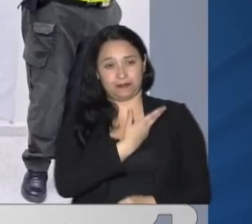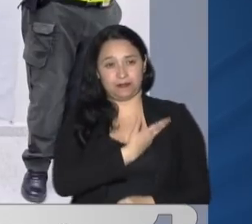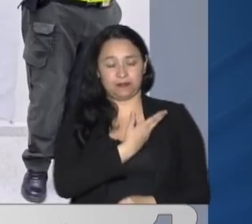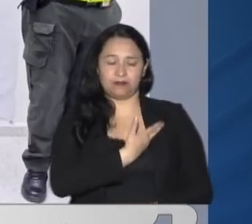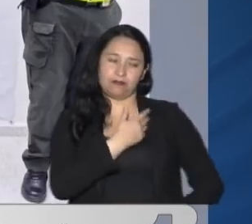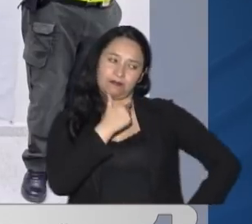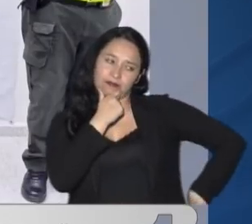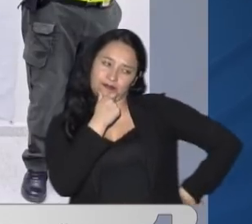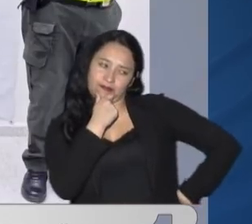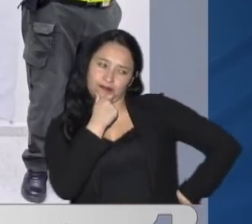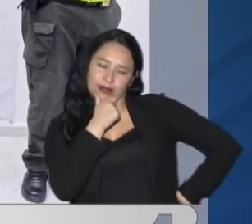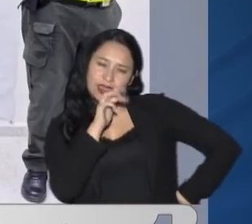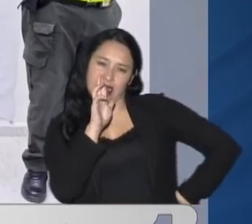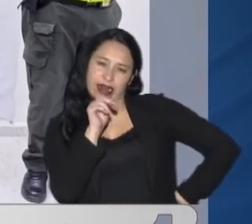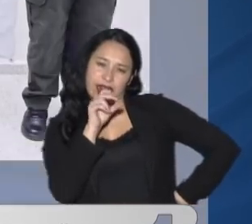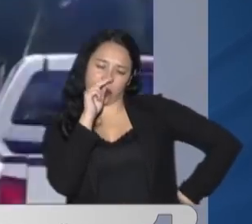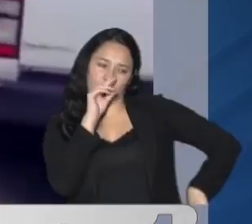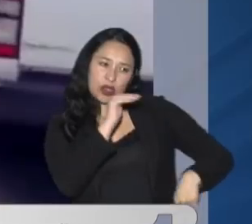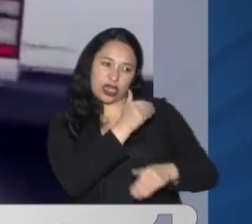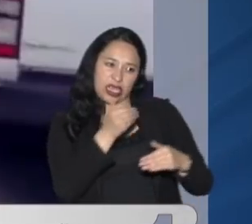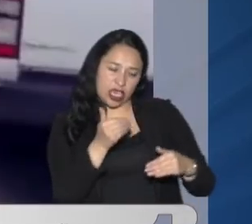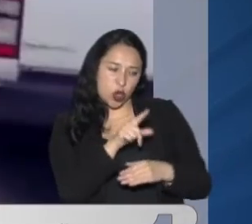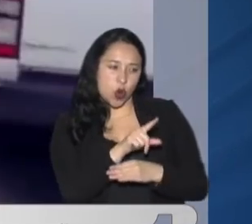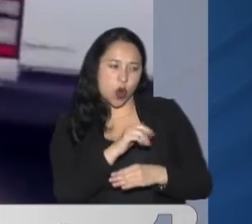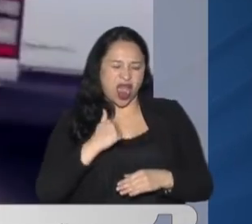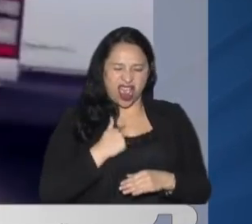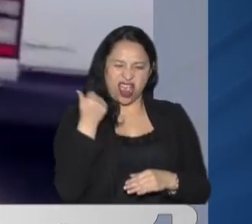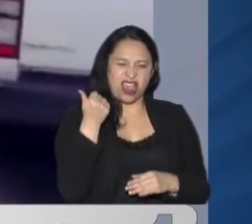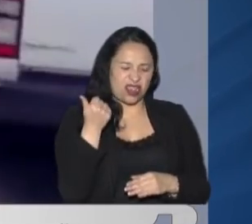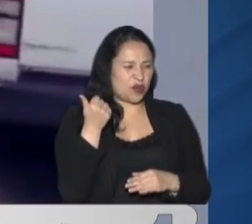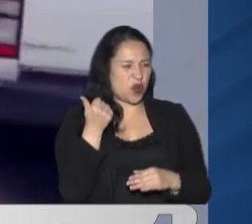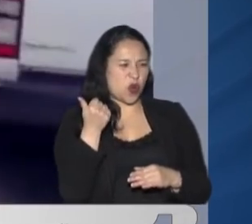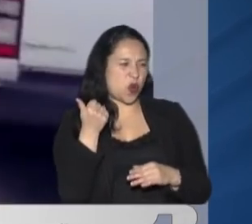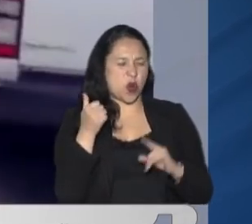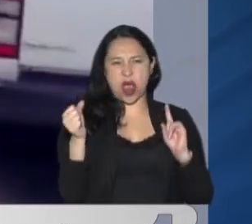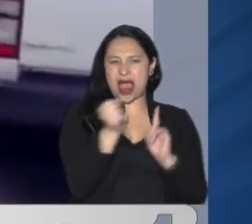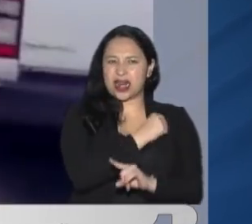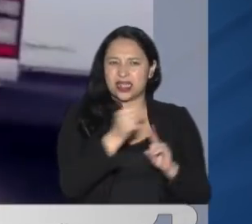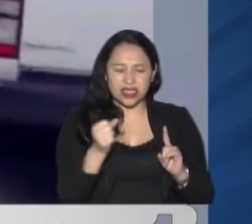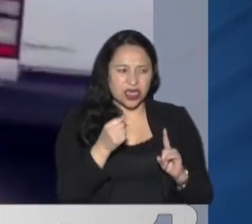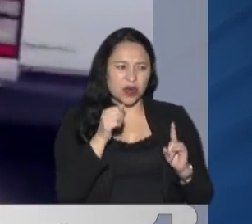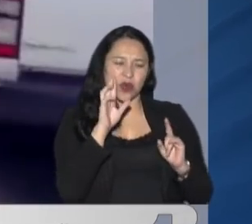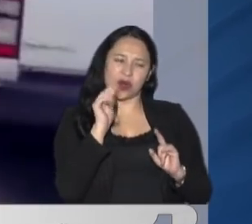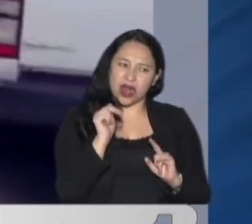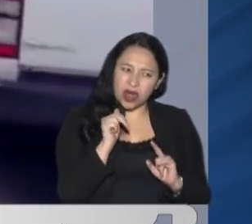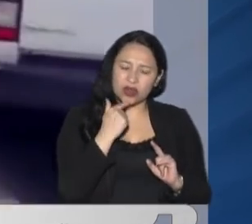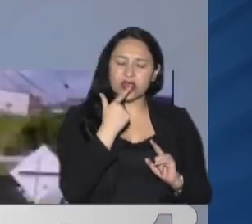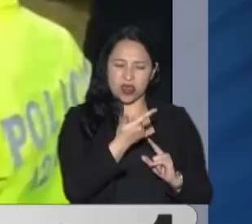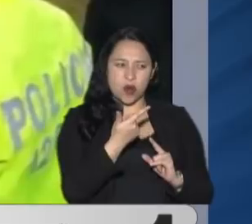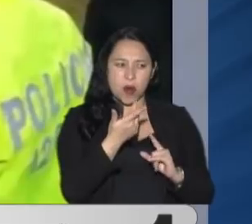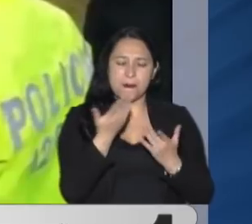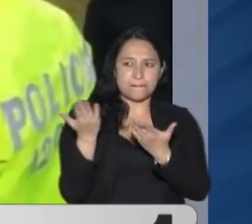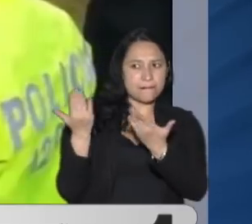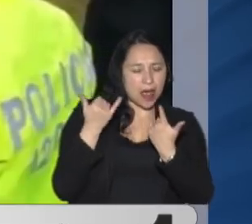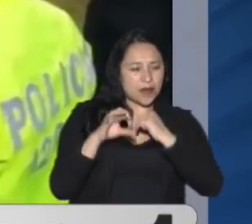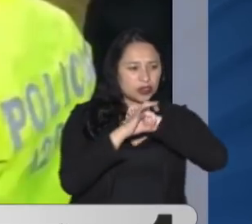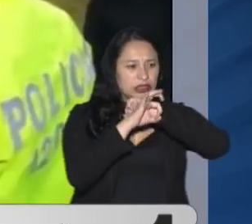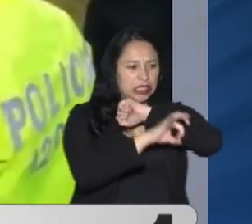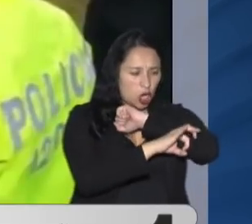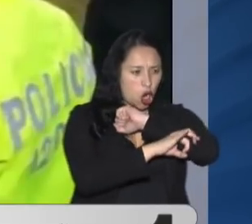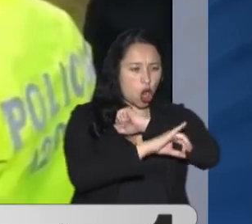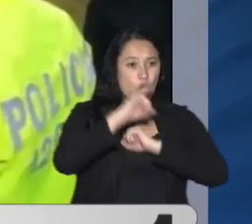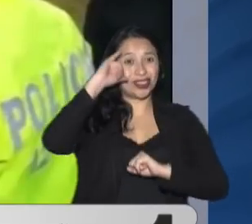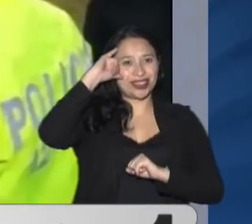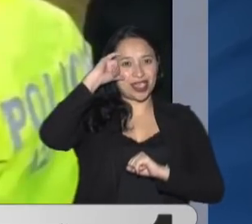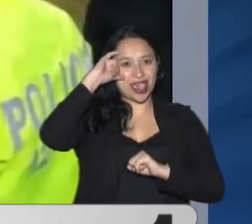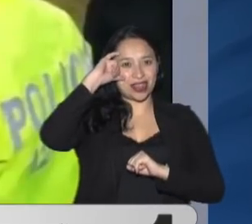notó una actitud sospechosa, un comportamiento agresivo y atípico por parte de este menor, lo llevó donde un psiquiatra y fue allí en donde notaron que se estaba